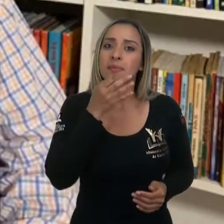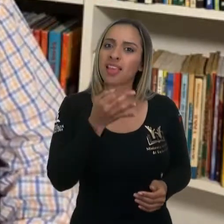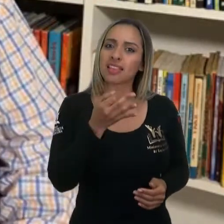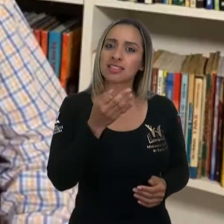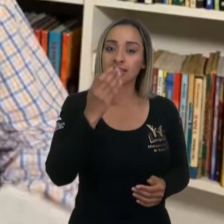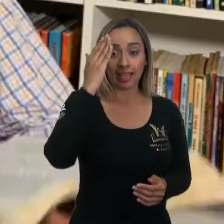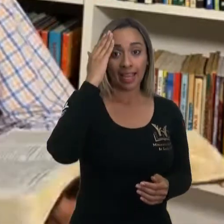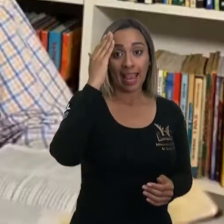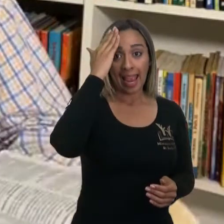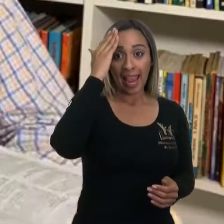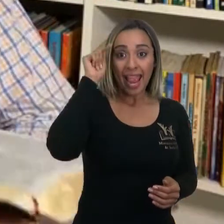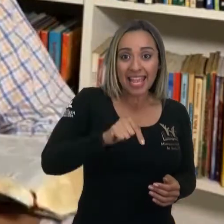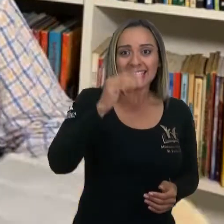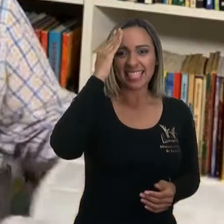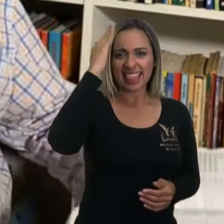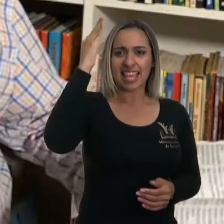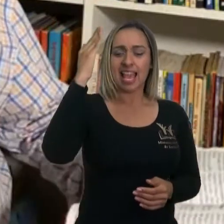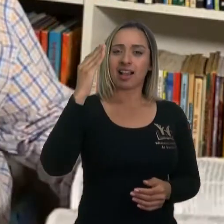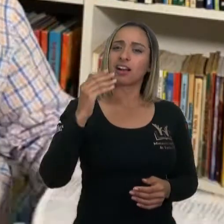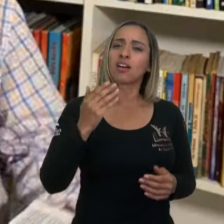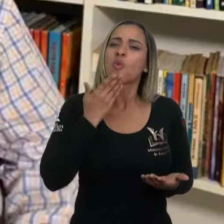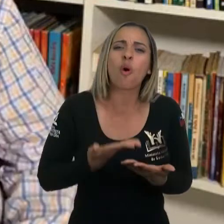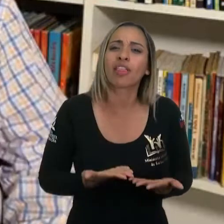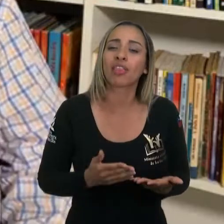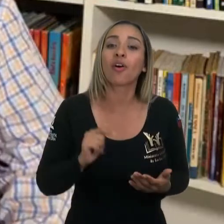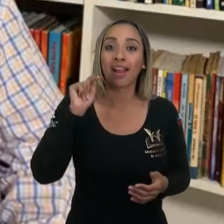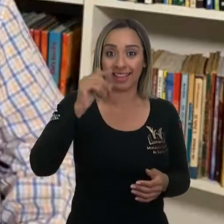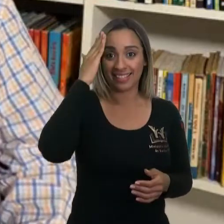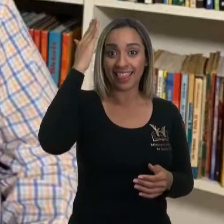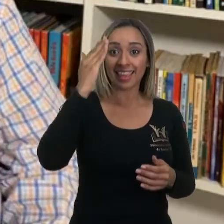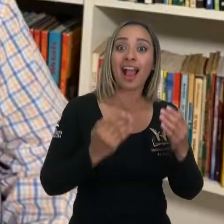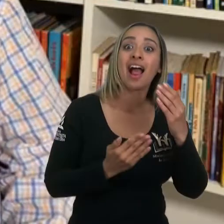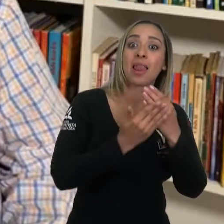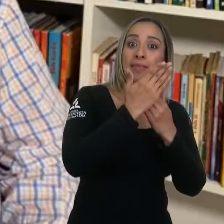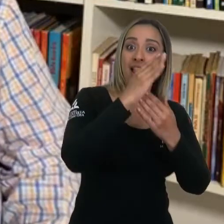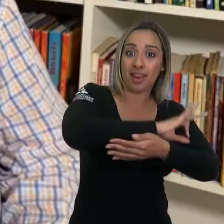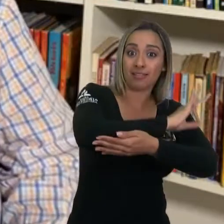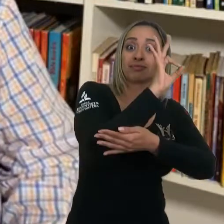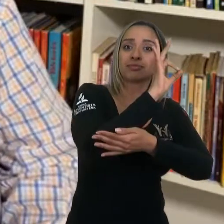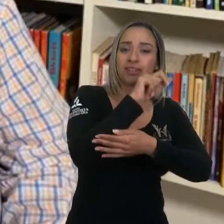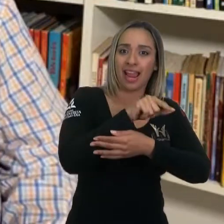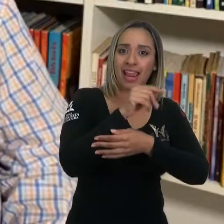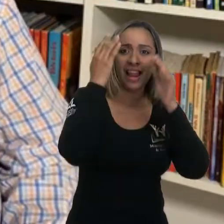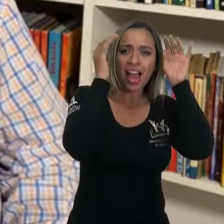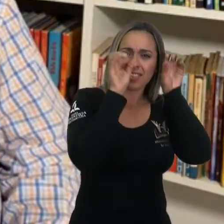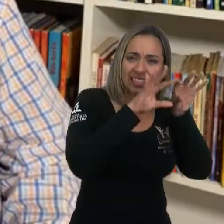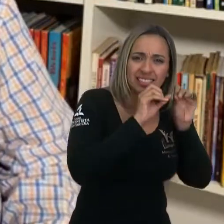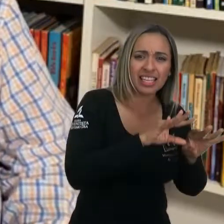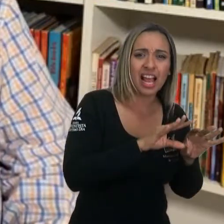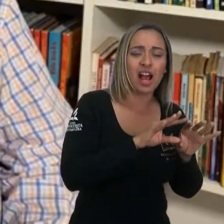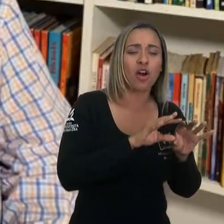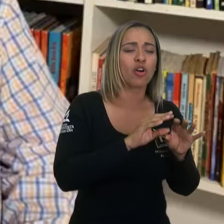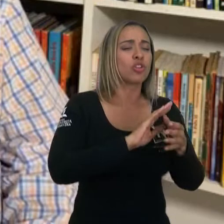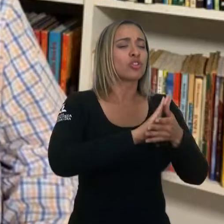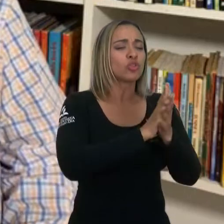día? Ese día, durante el día, Jesús les había enseñado las parábolas del reino. Les había